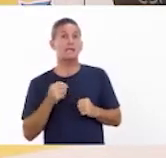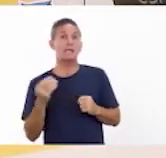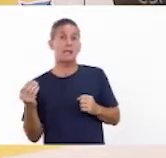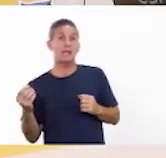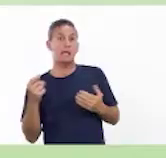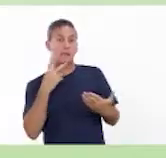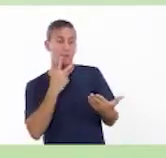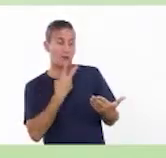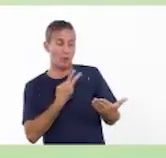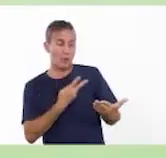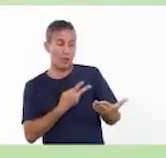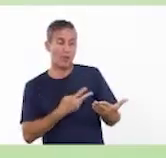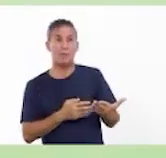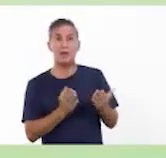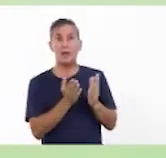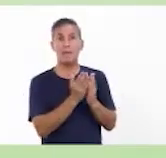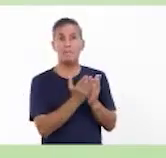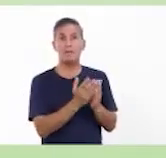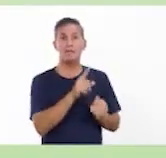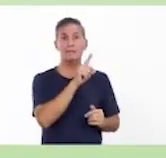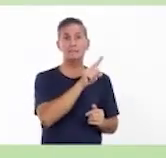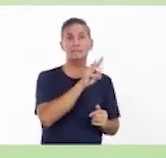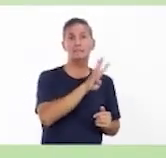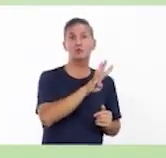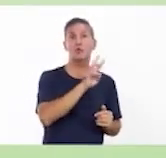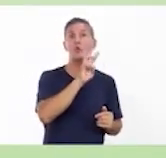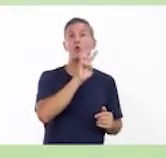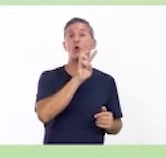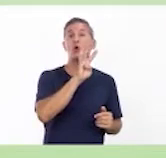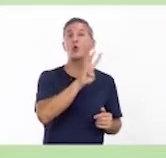página 141.